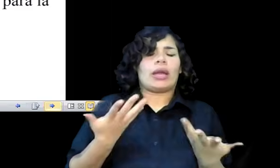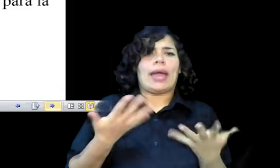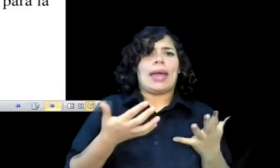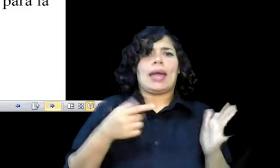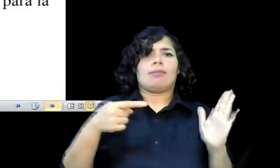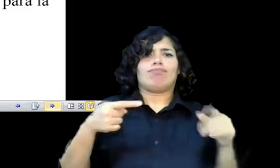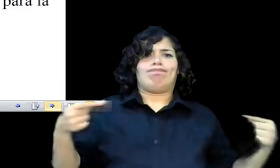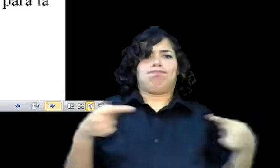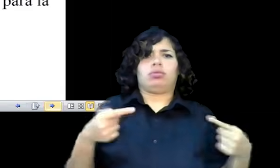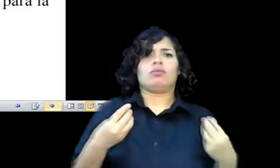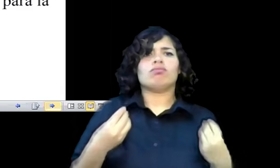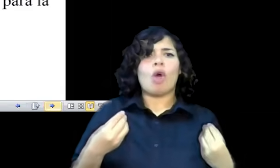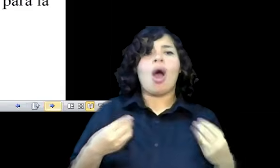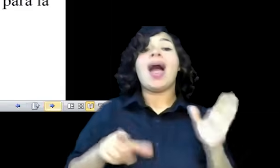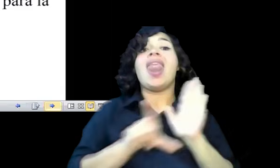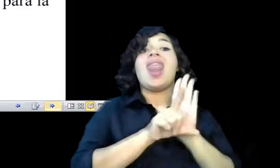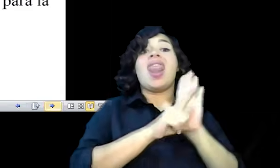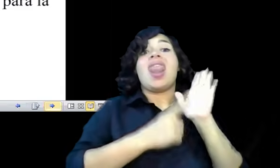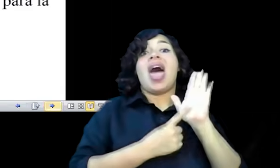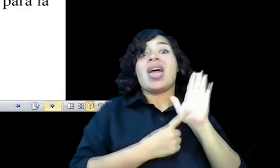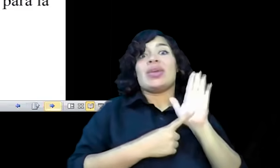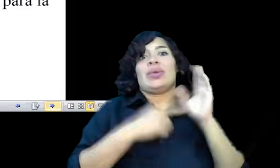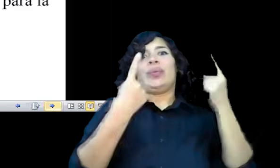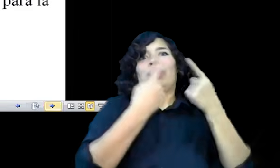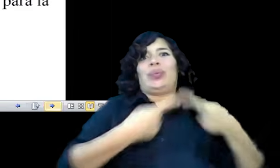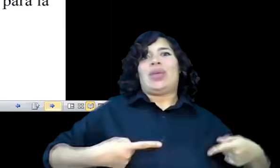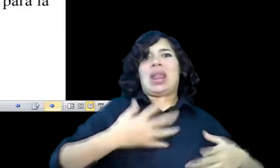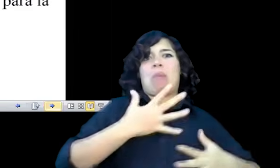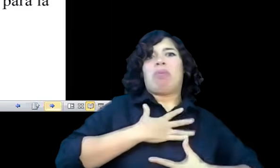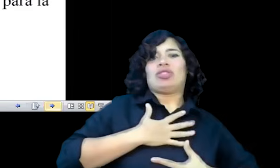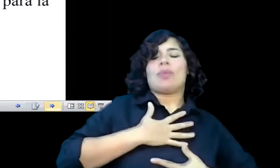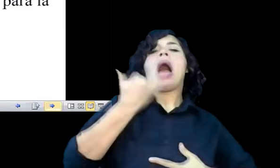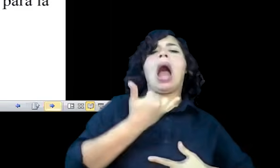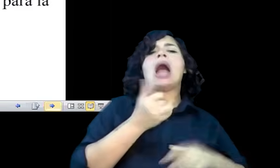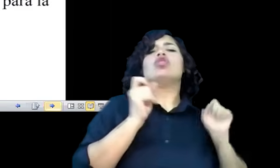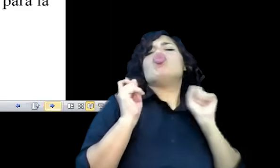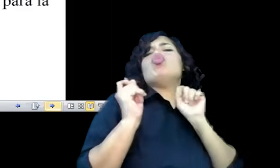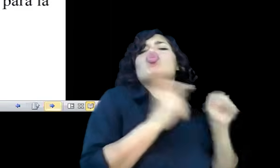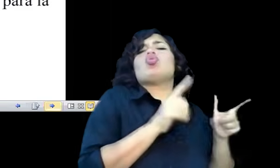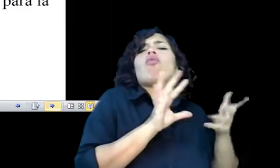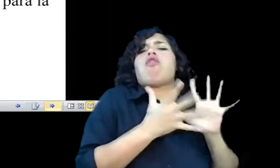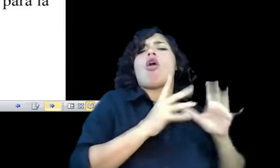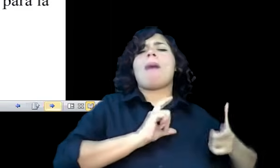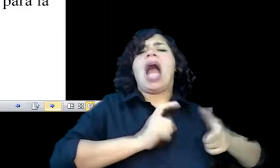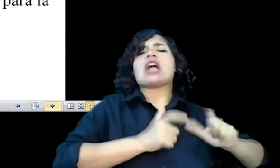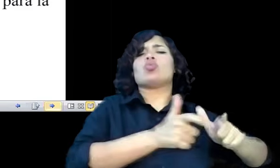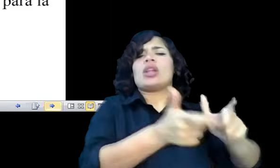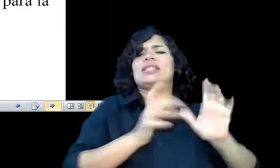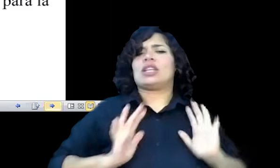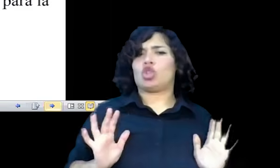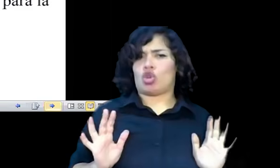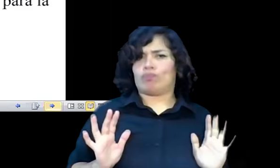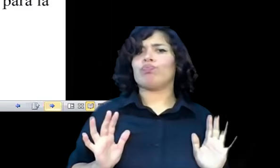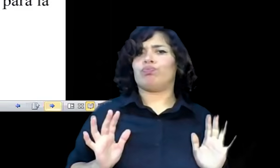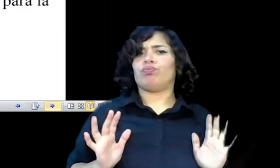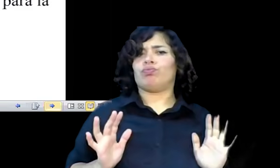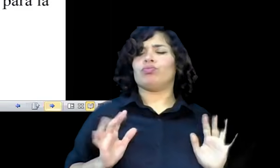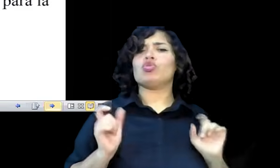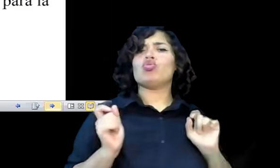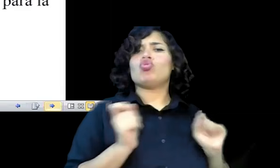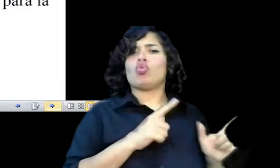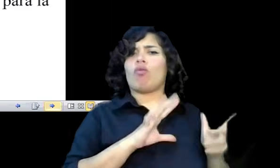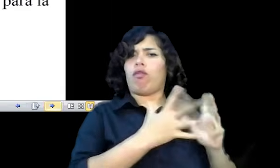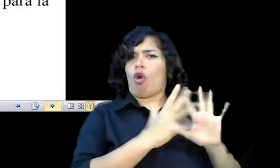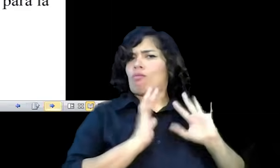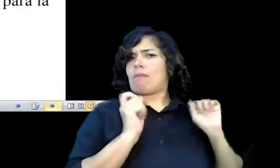porque la ley de bienes personales tiene su propio mecanismo de actualización. Esta es la justificación por la cual